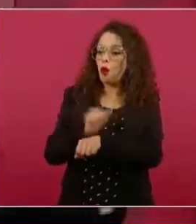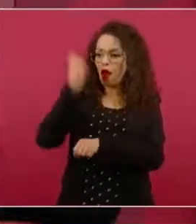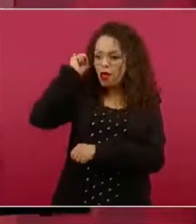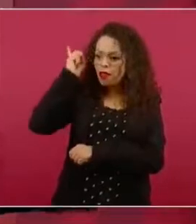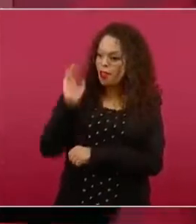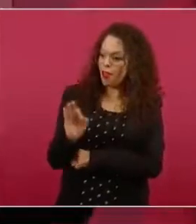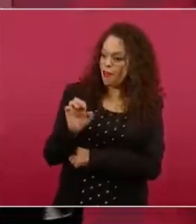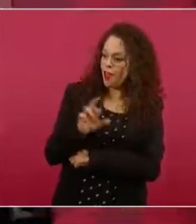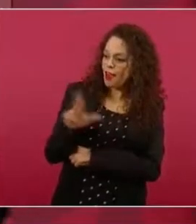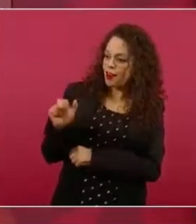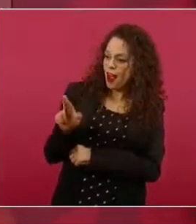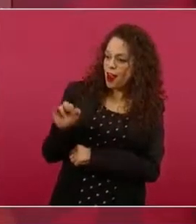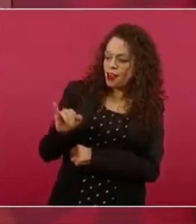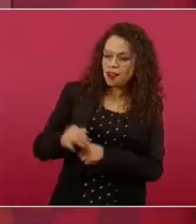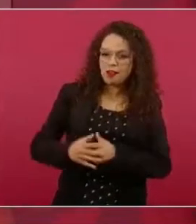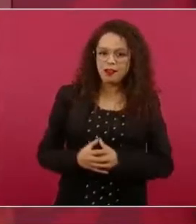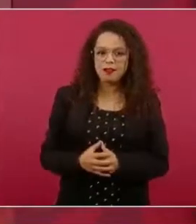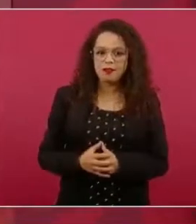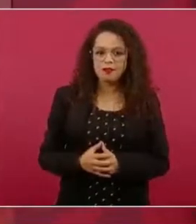no estés pensando